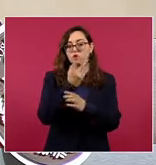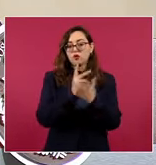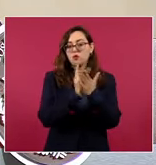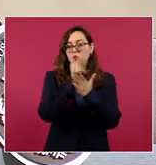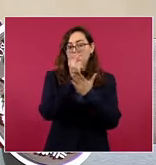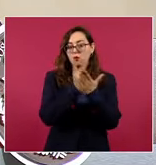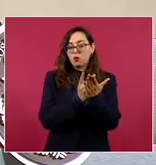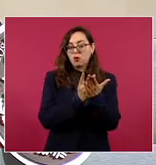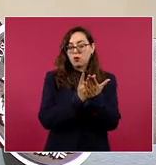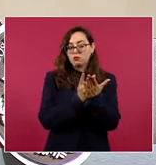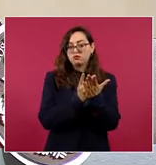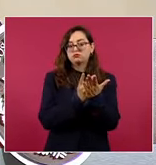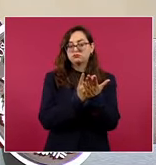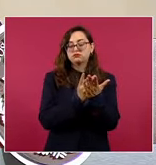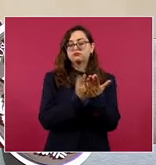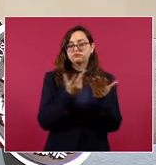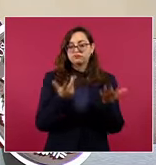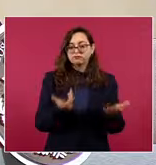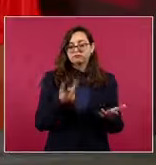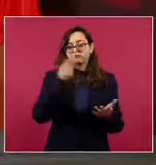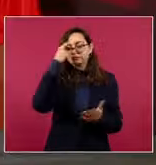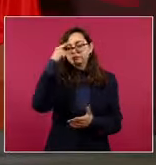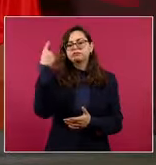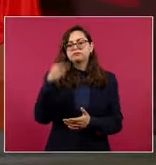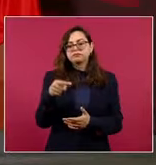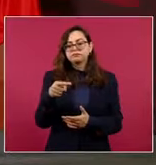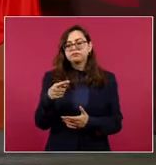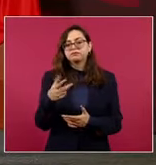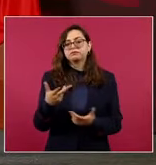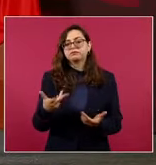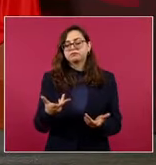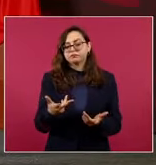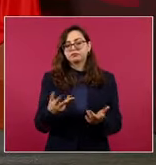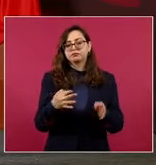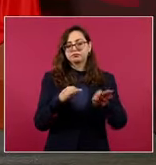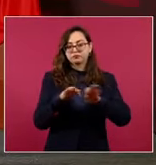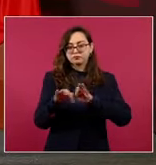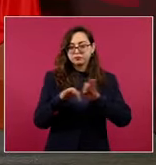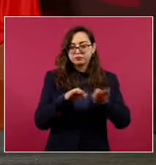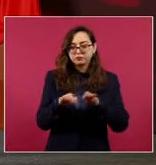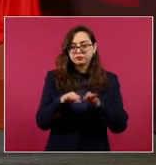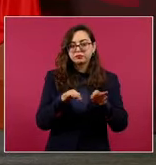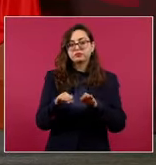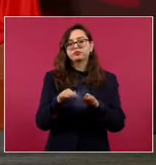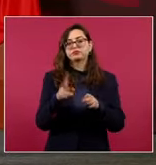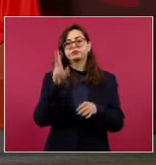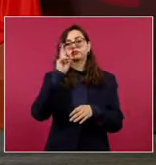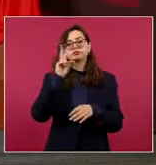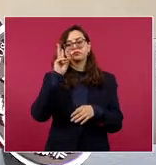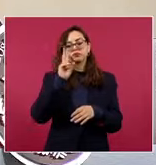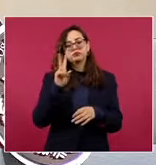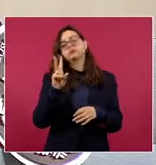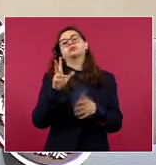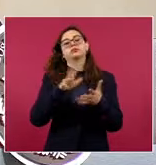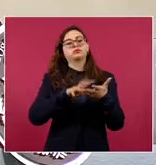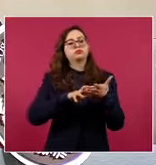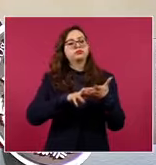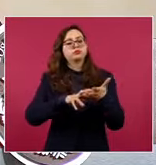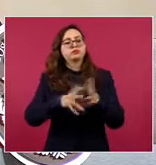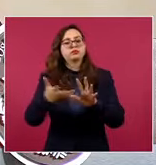estar trabajando en materia de prevención de las adicciones y de las